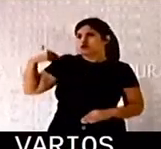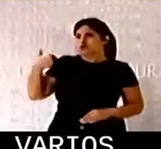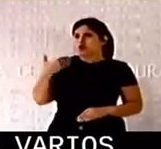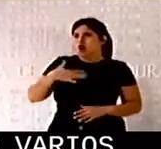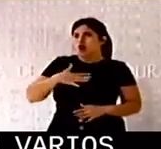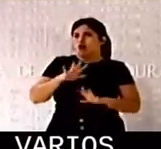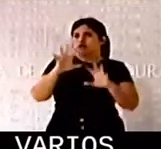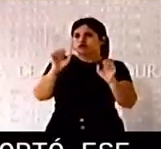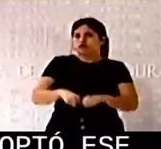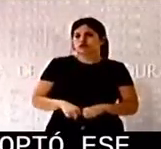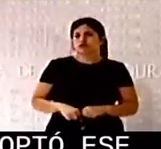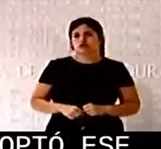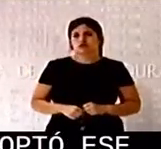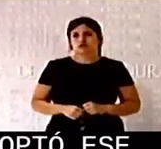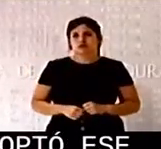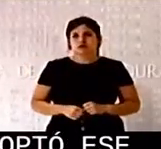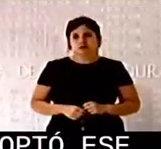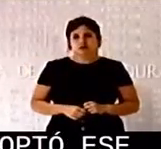adoptó ese acuerdo, ¿no?